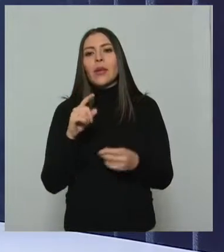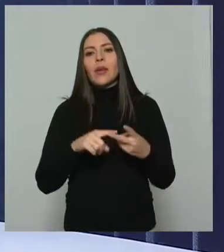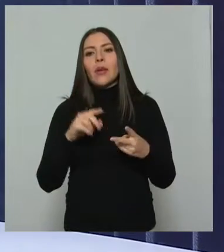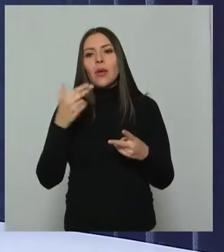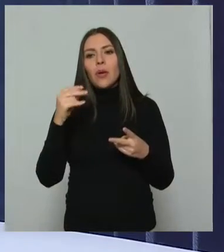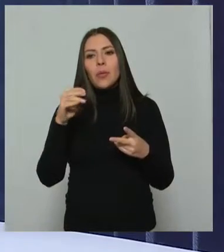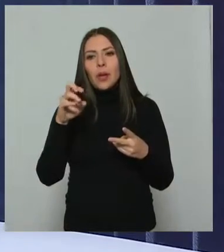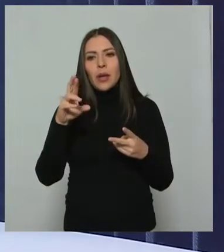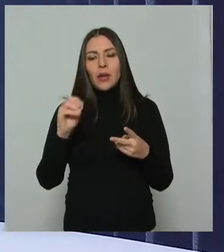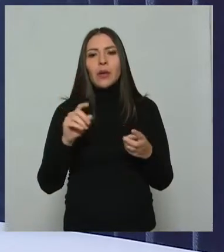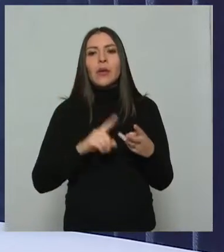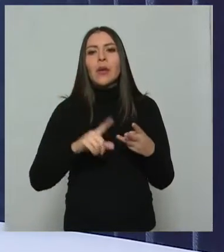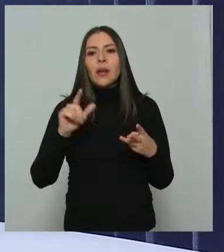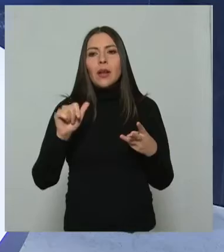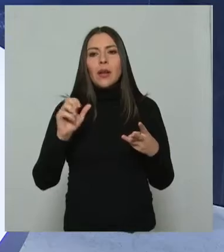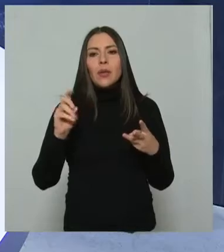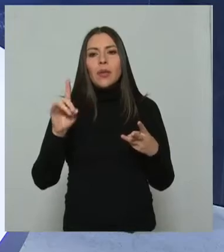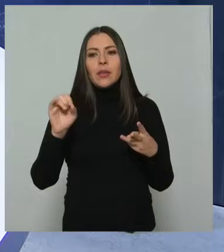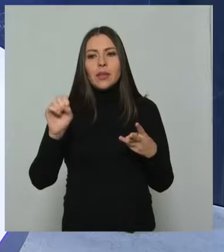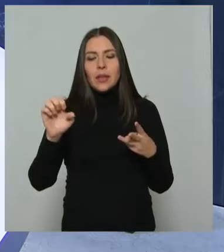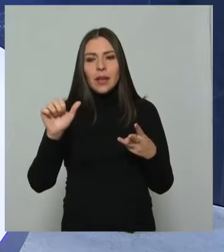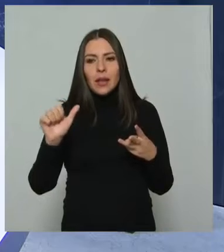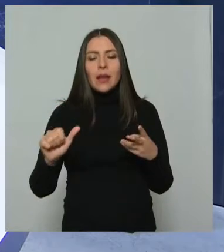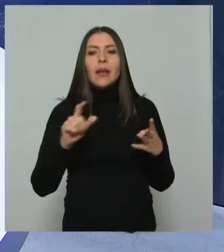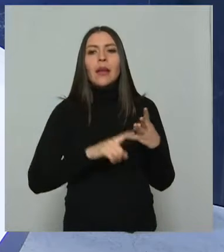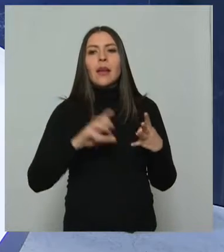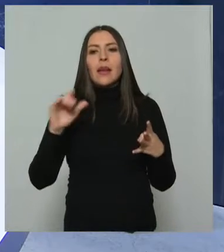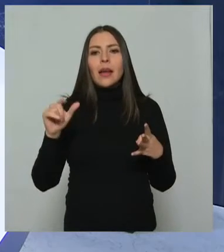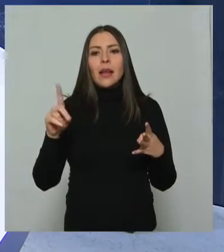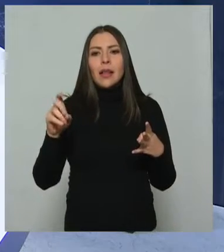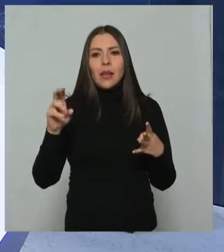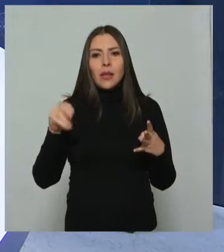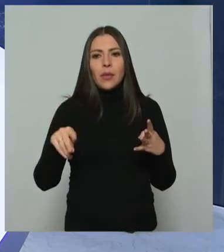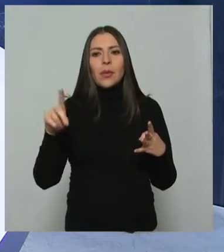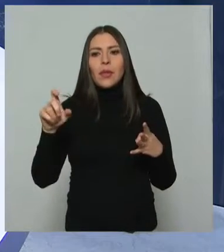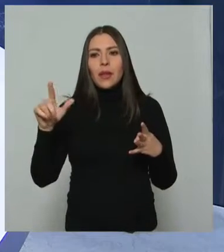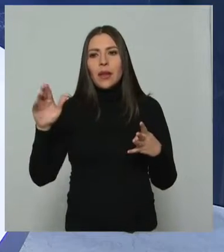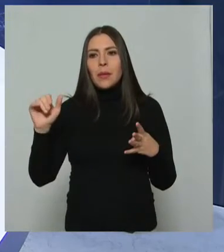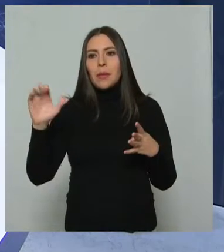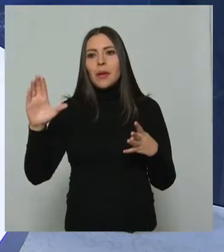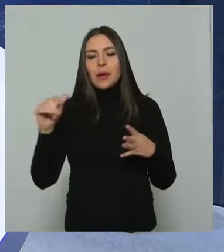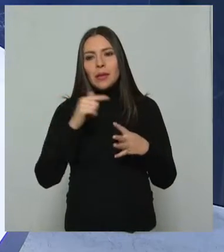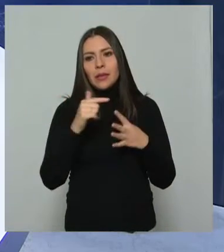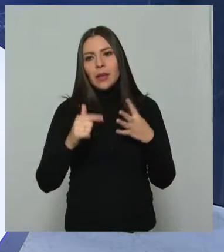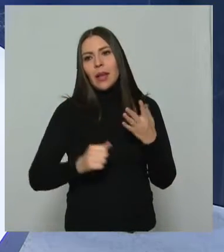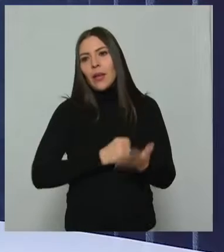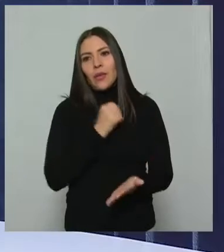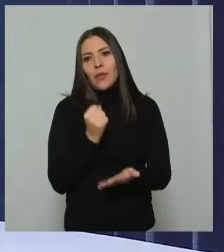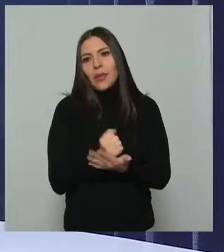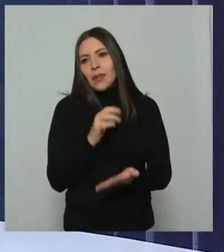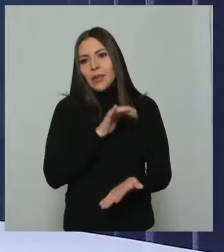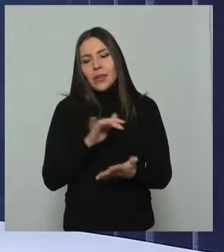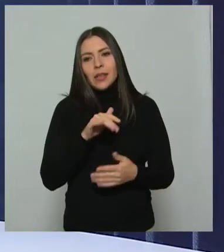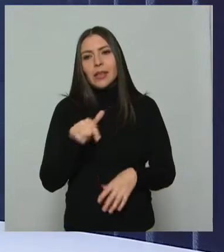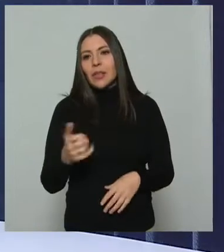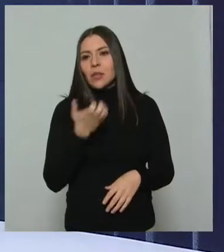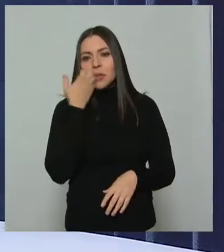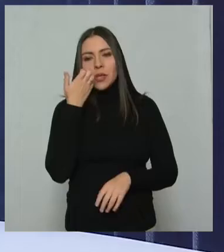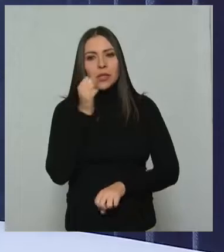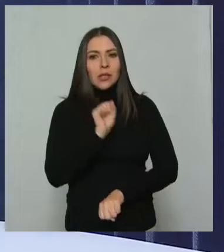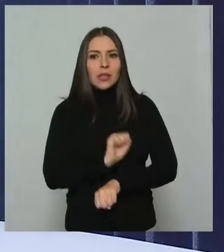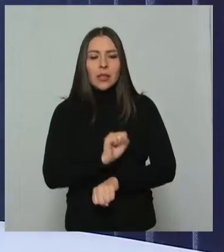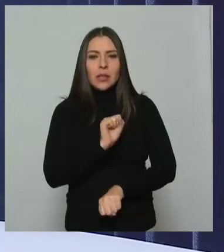Odisea, Calderón de la Barca, bueno, todo el siglo de oro español. Es de cajón, claro. O sea, Sí. son de cajón, pues aquí en la secundaria, la verdad,